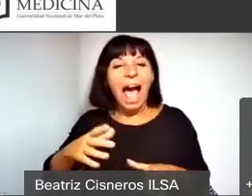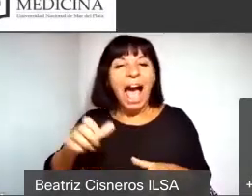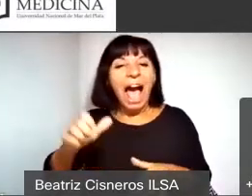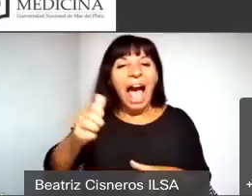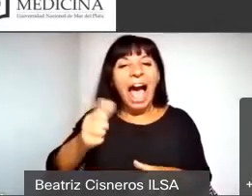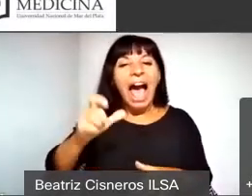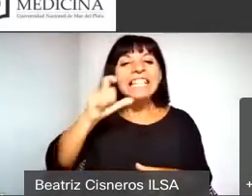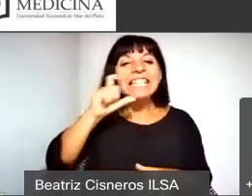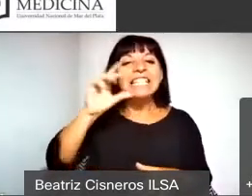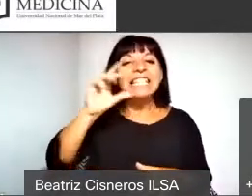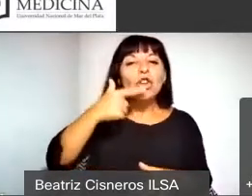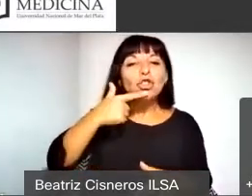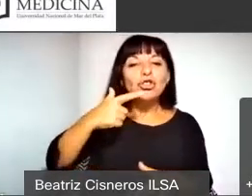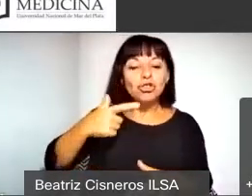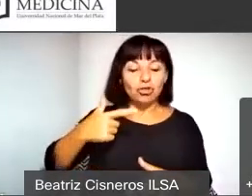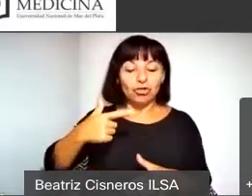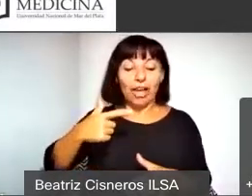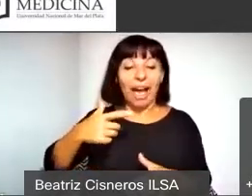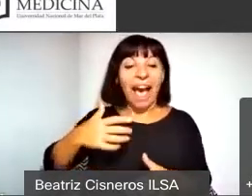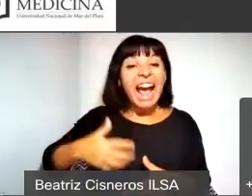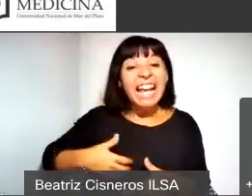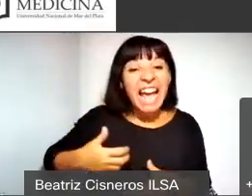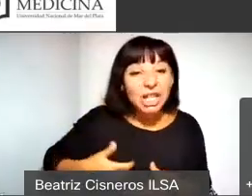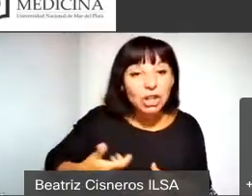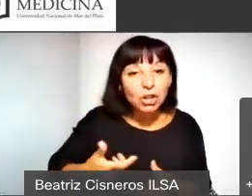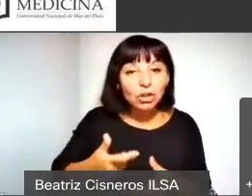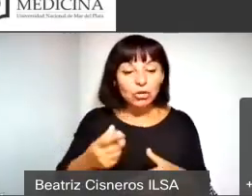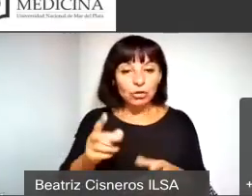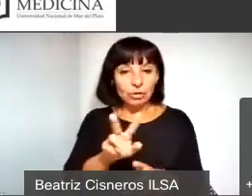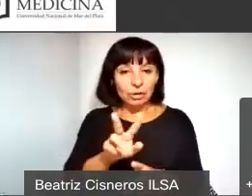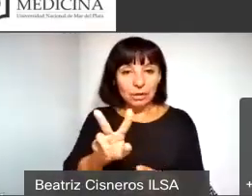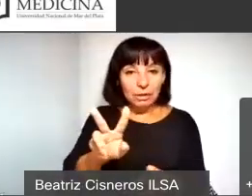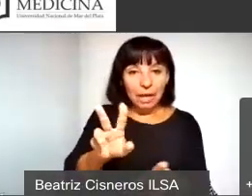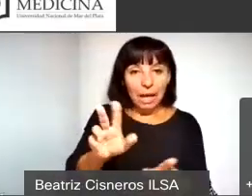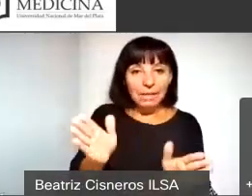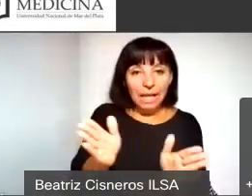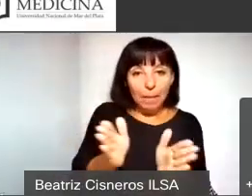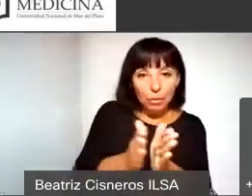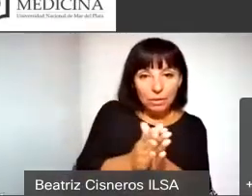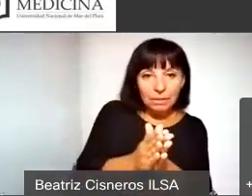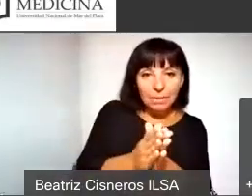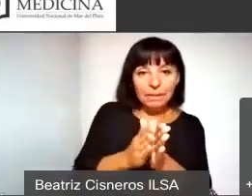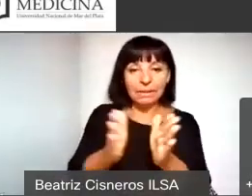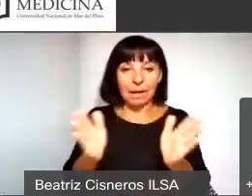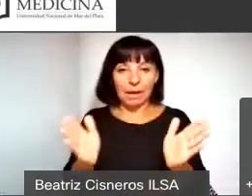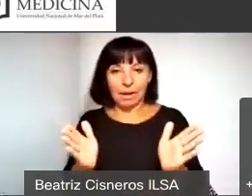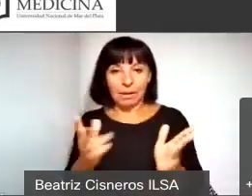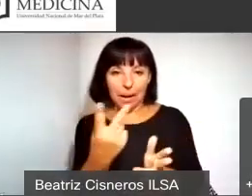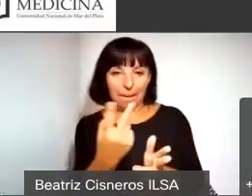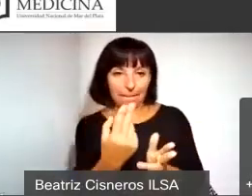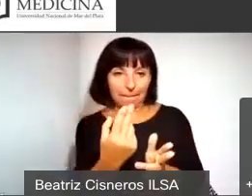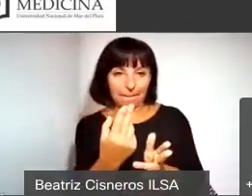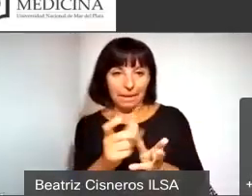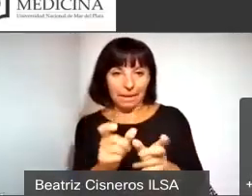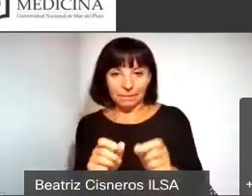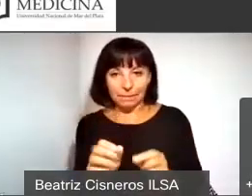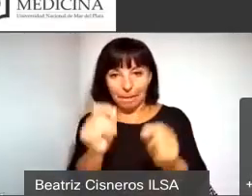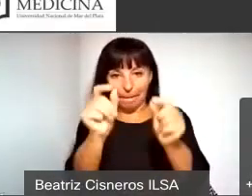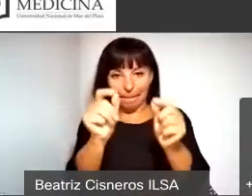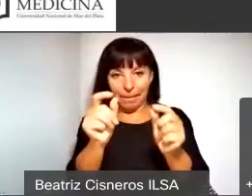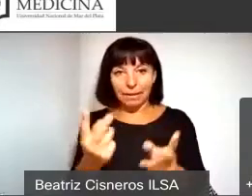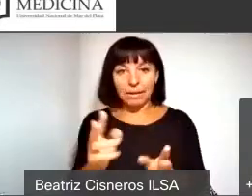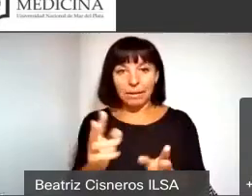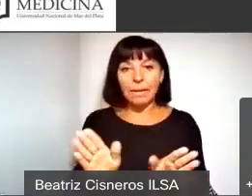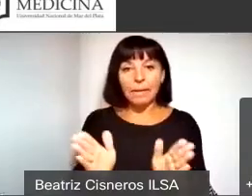estas cadenas se aproximan y se alejan. Se aproximan y se alejan. En eso consiste el movimiento